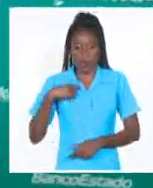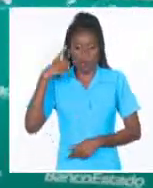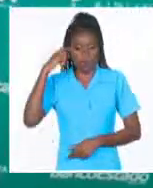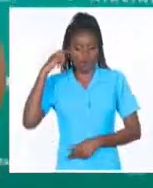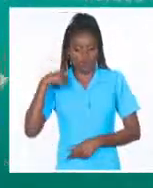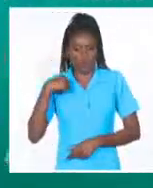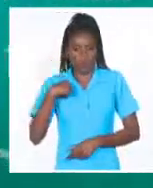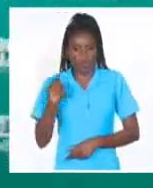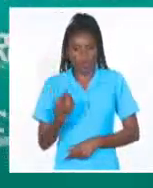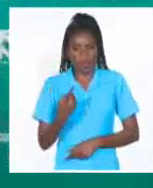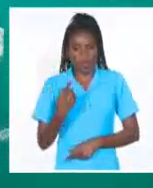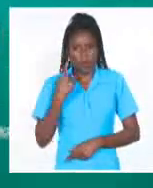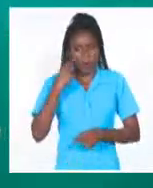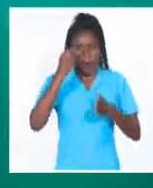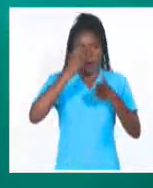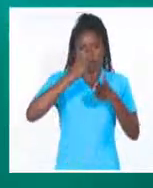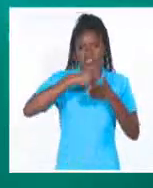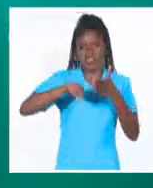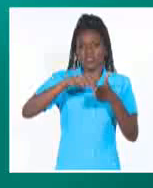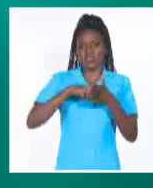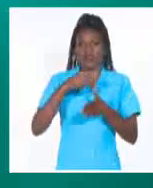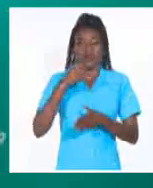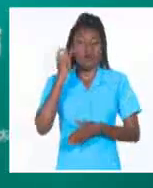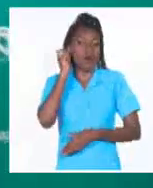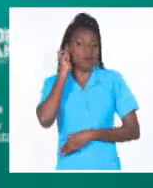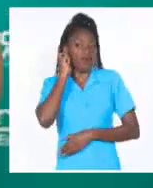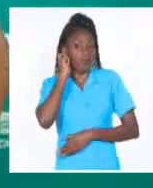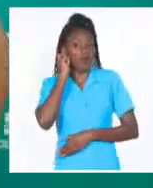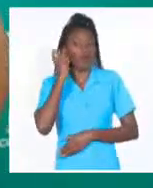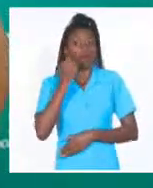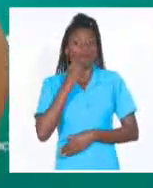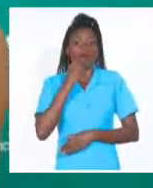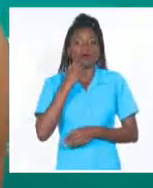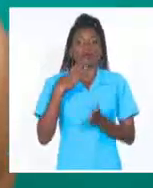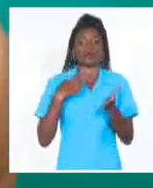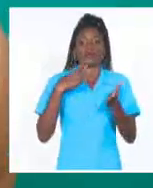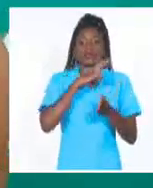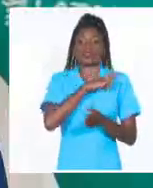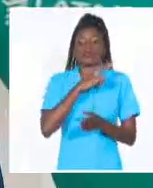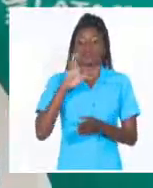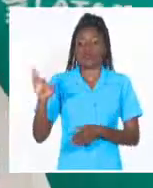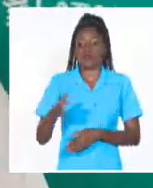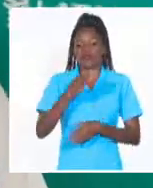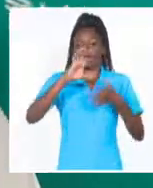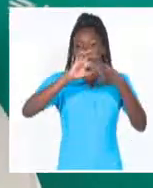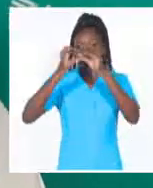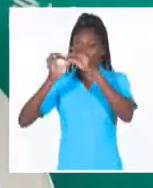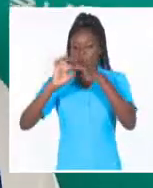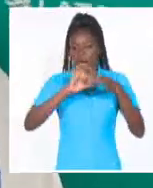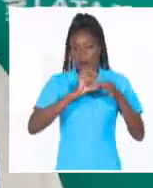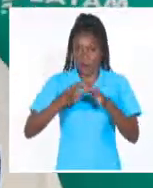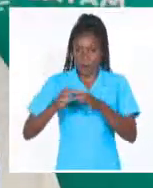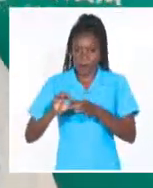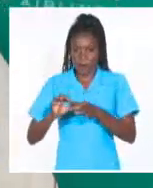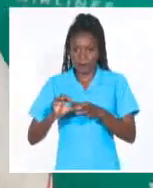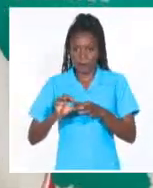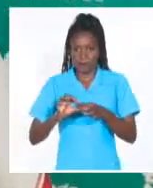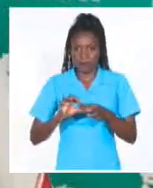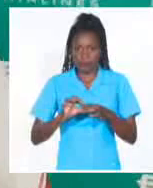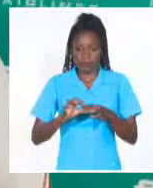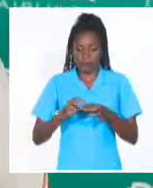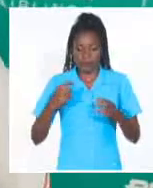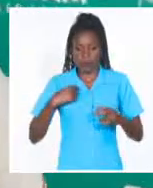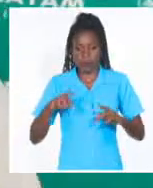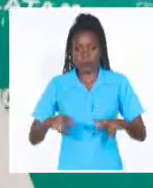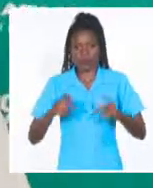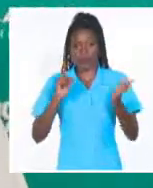competencia del clasificatorio en febrero, obtener mi cupo olímpico y representar a Cuba en París 2024. Quiero corroborarle a mi papá lo